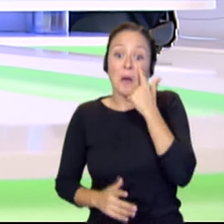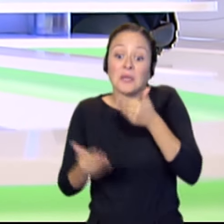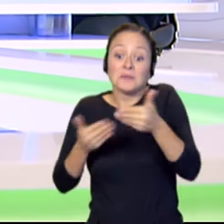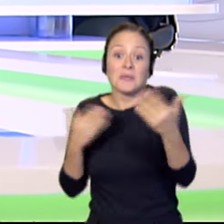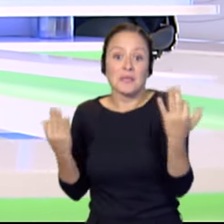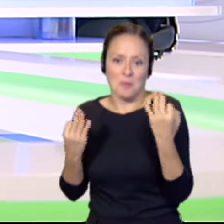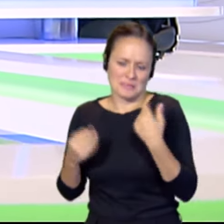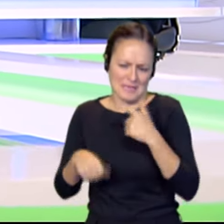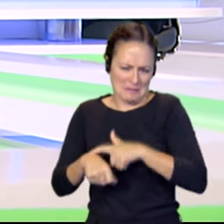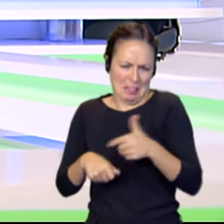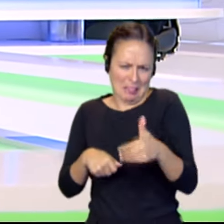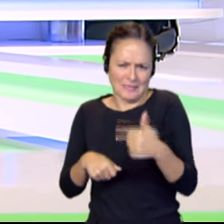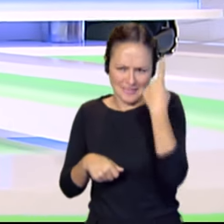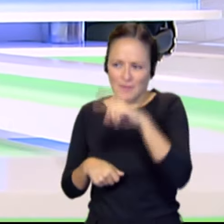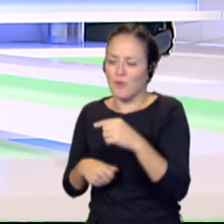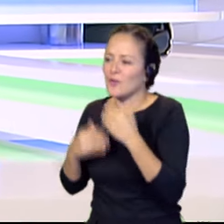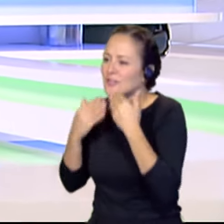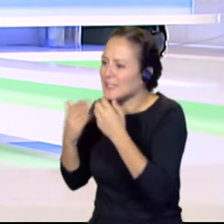sabremos Muchísimas gracias Buenos días Muchas gracias a ustedes ev